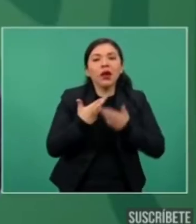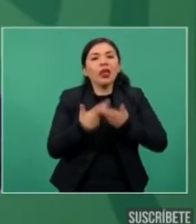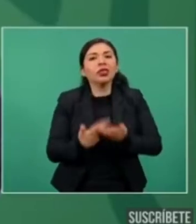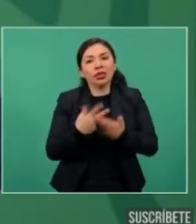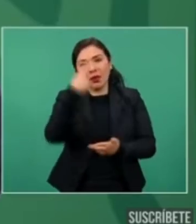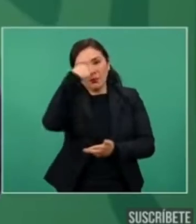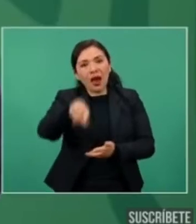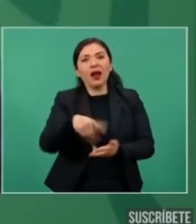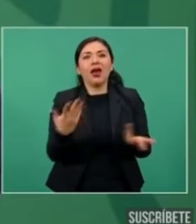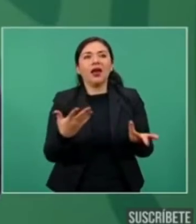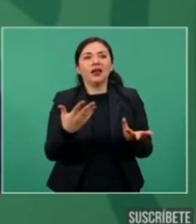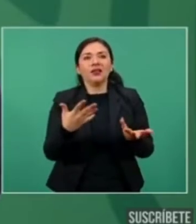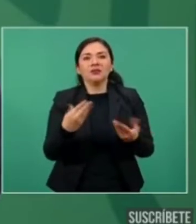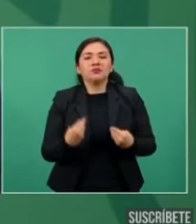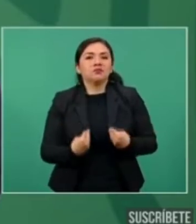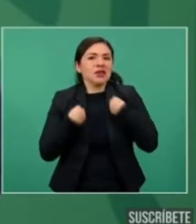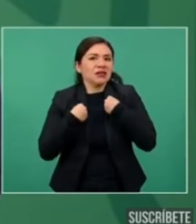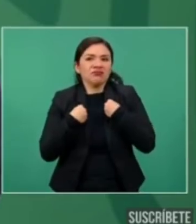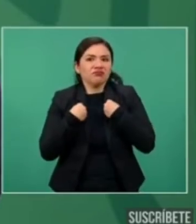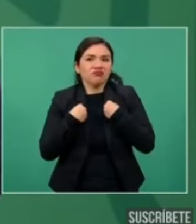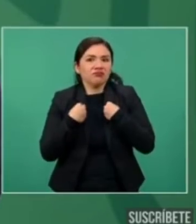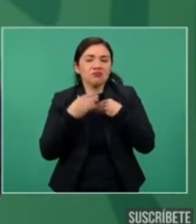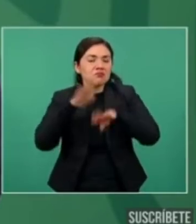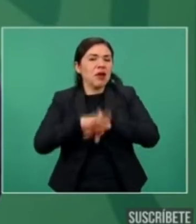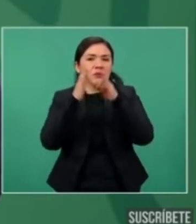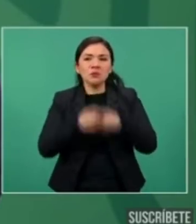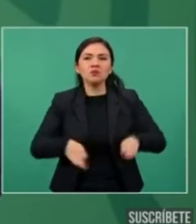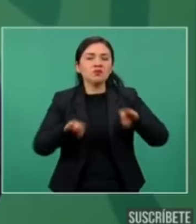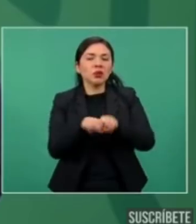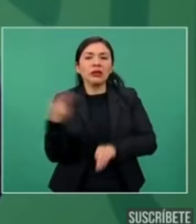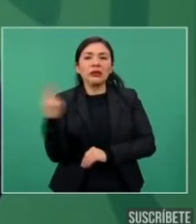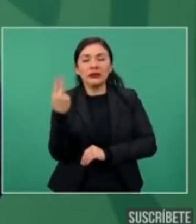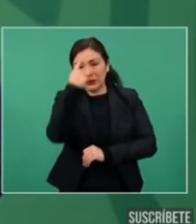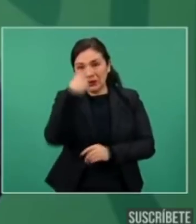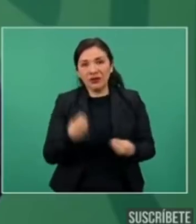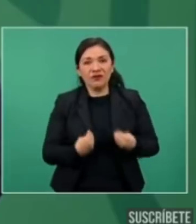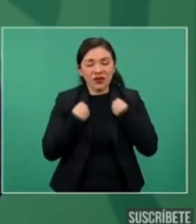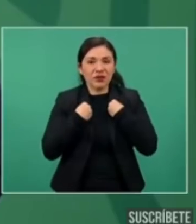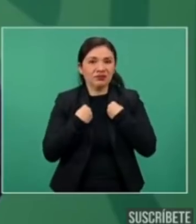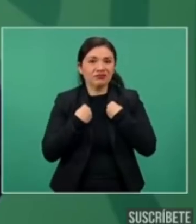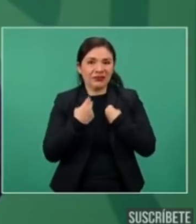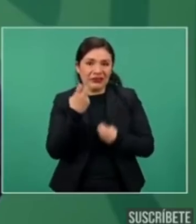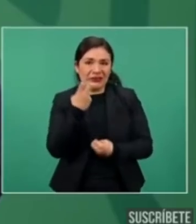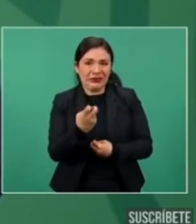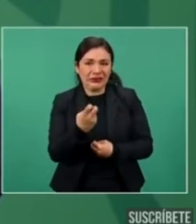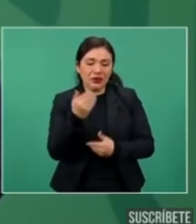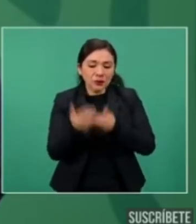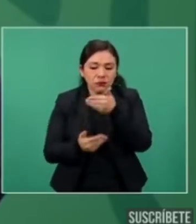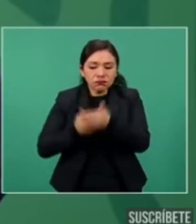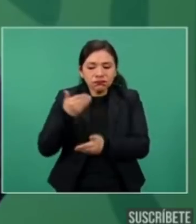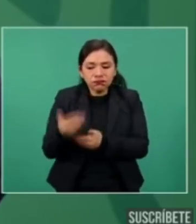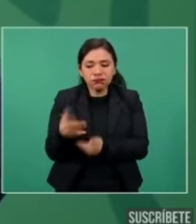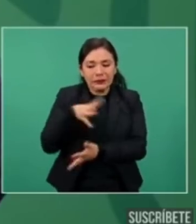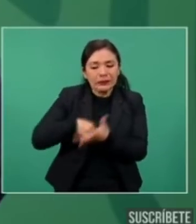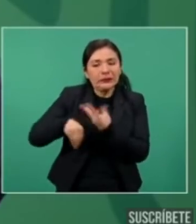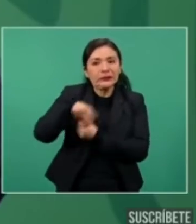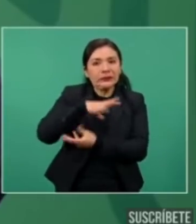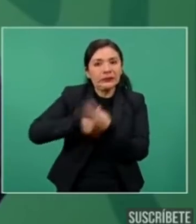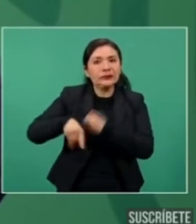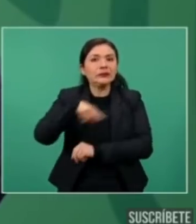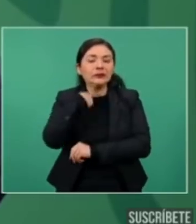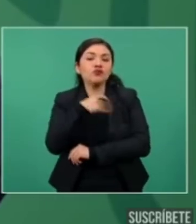a la luz indispensable para lo necesario para lo básico